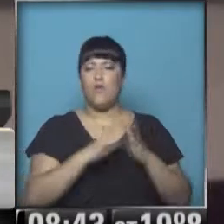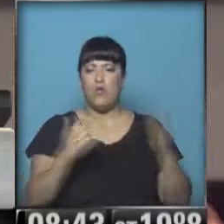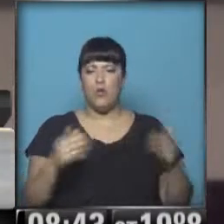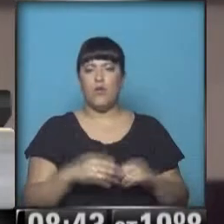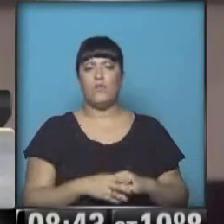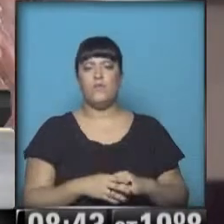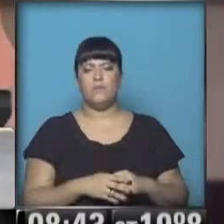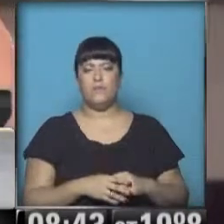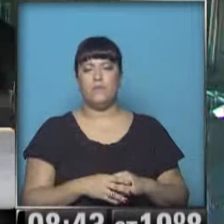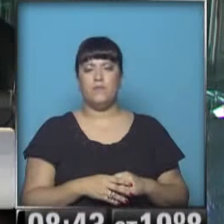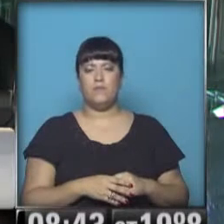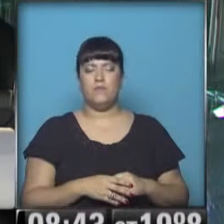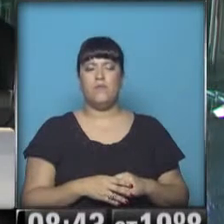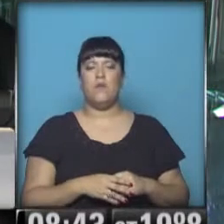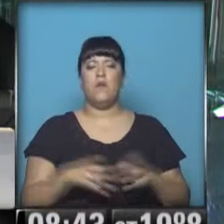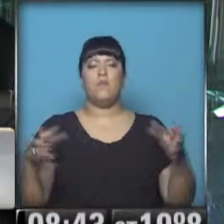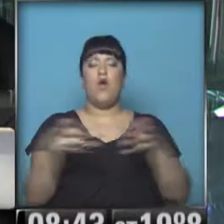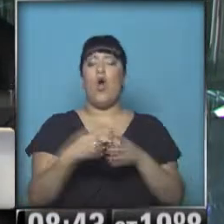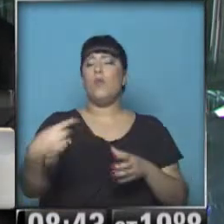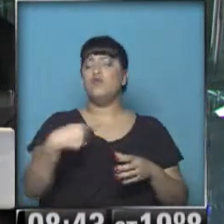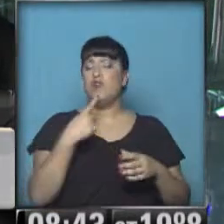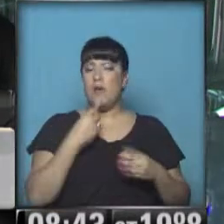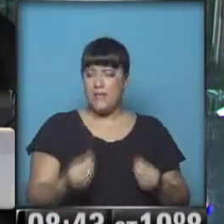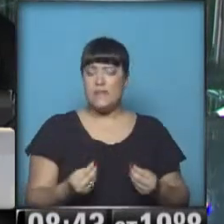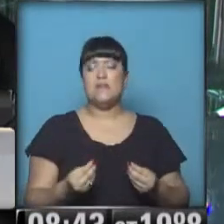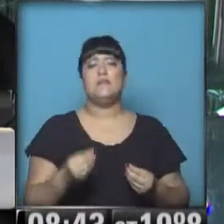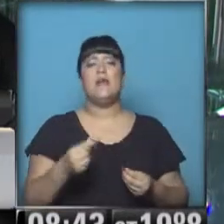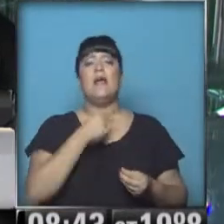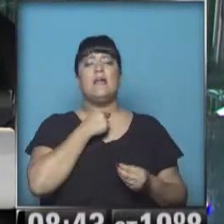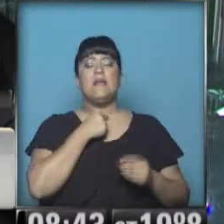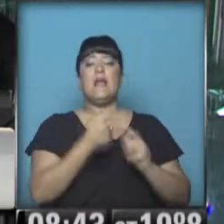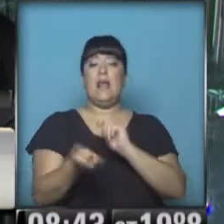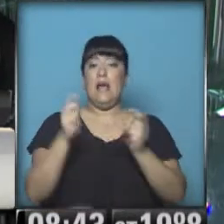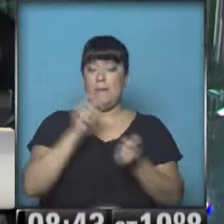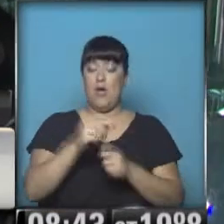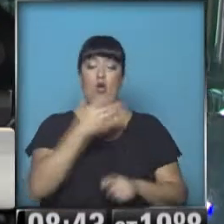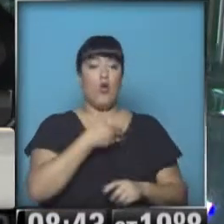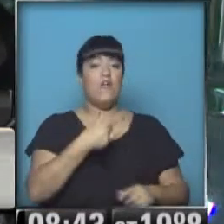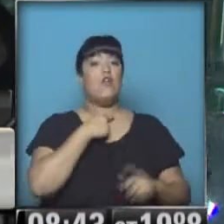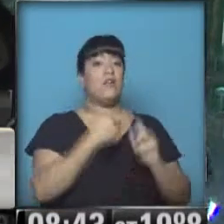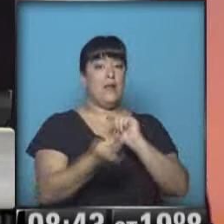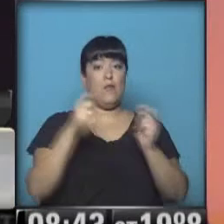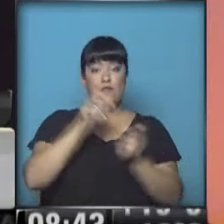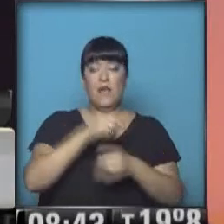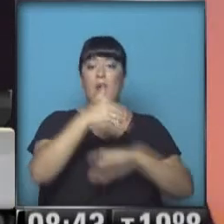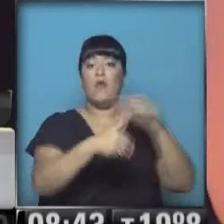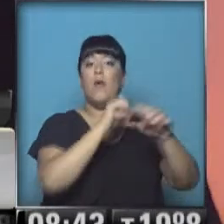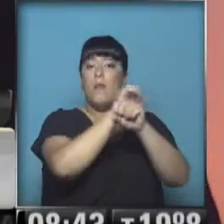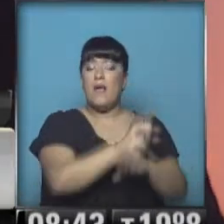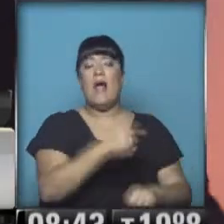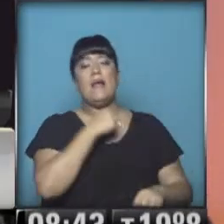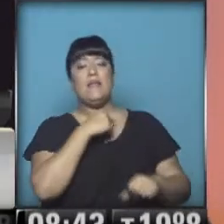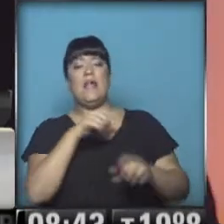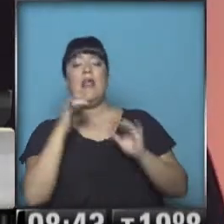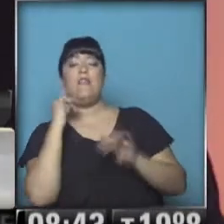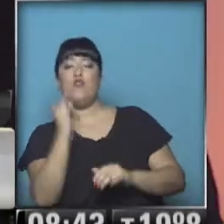la posición que es lo que dice a partir de que quieren modificar el gobierno quería modificar el código procesal penal quieren tapar cualquier denuncia